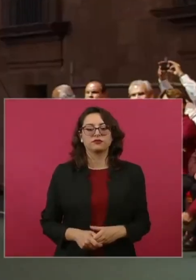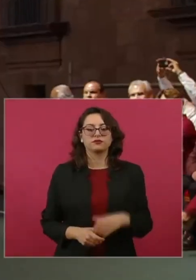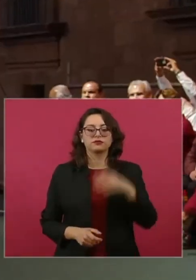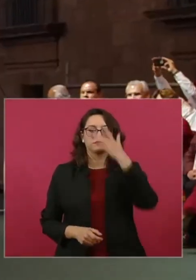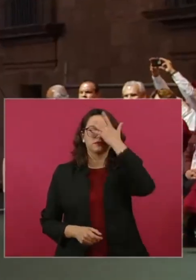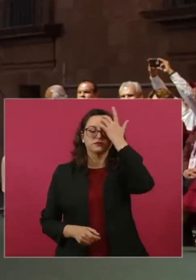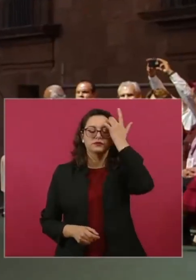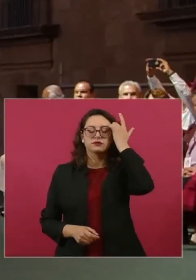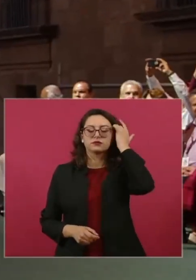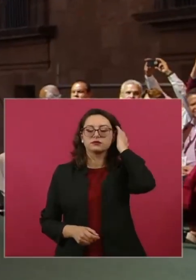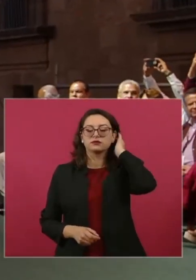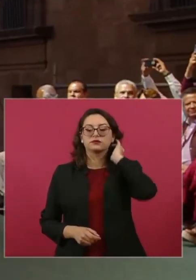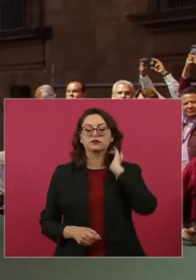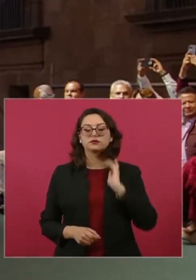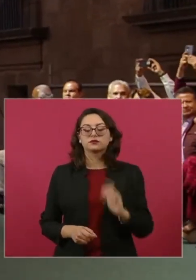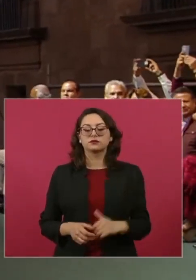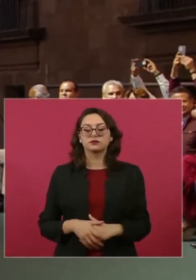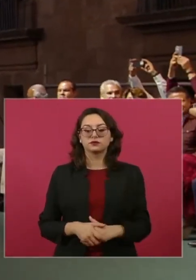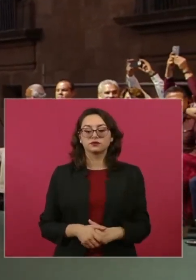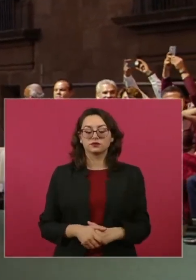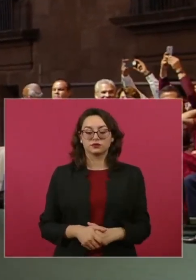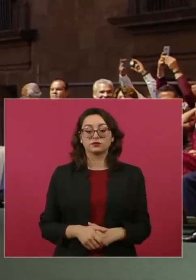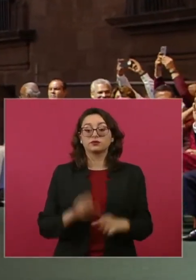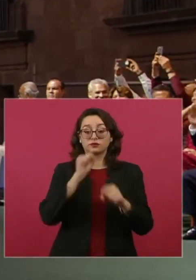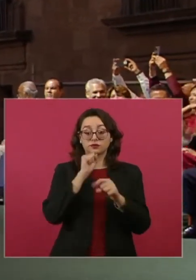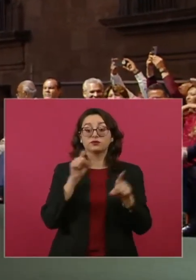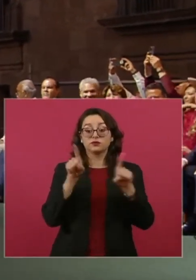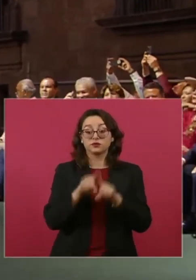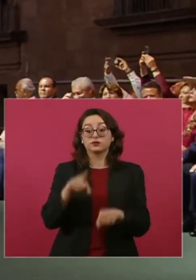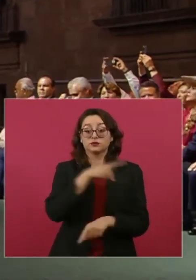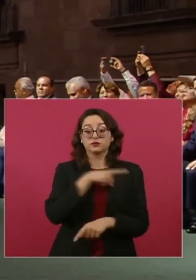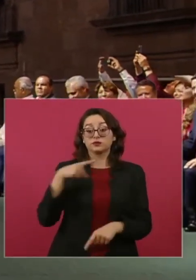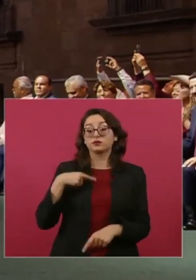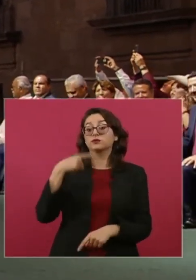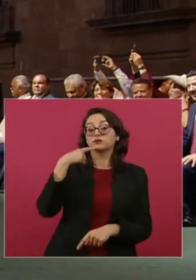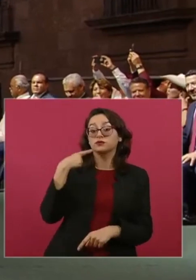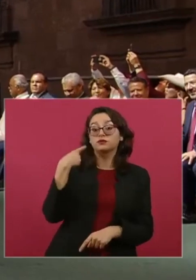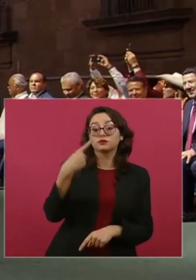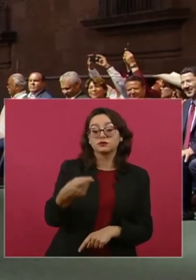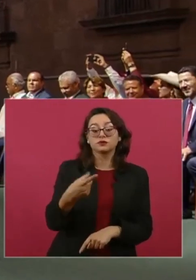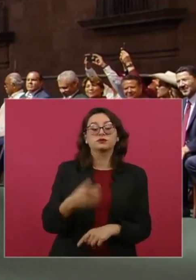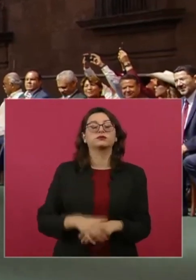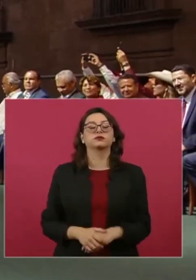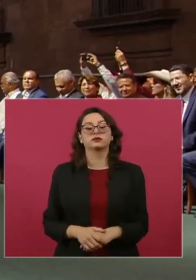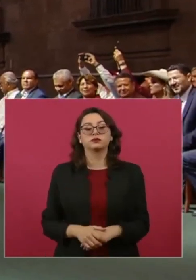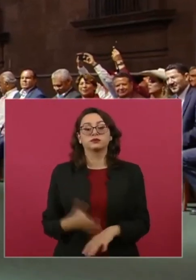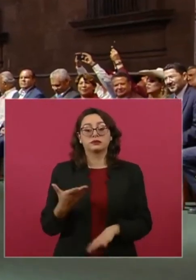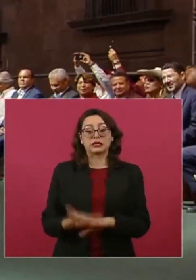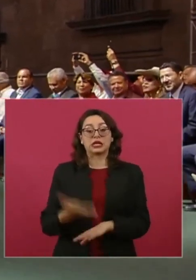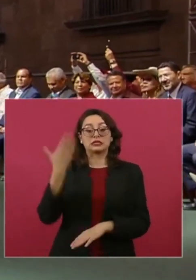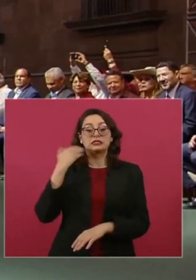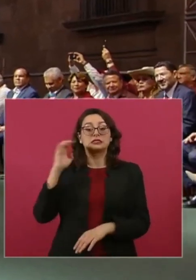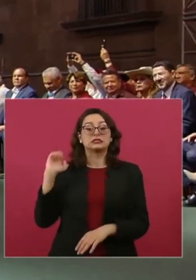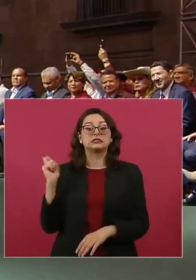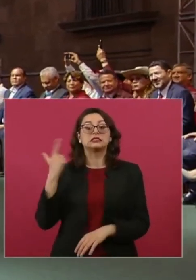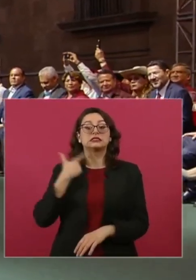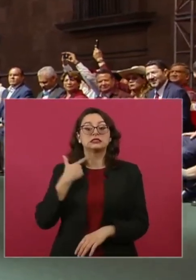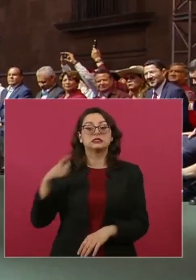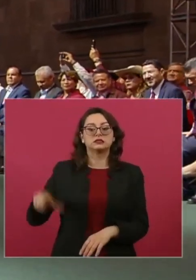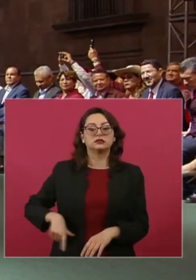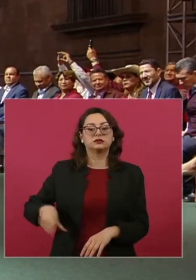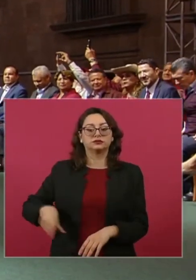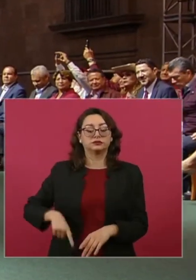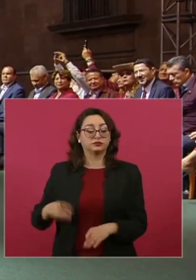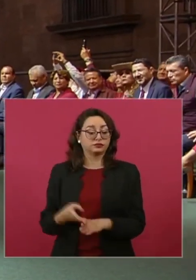que sucedía have, durante los gobiernos neoliberales o neoporfiristas, now, let me talk about what ahora happened a little bit in, no in se the reprime